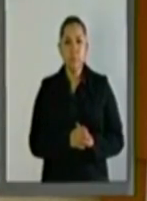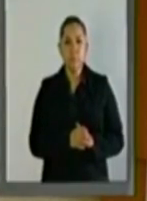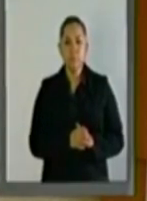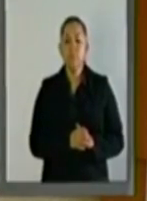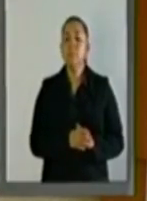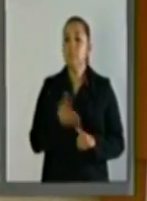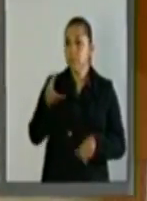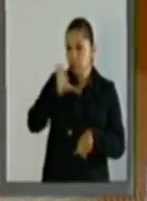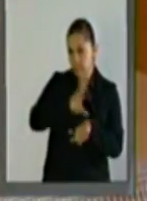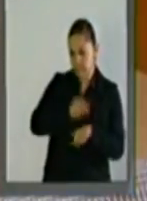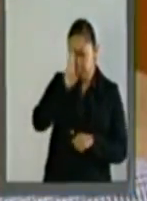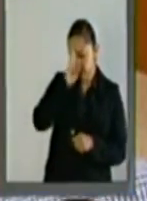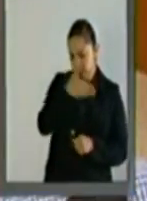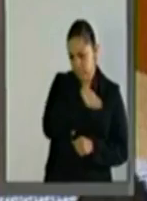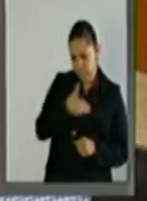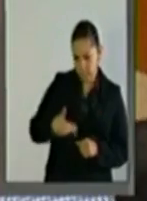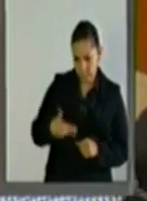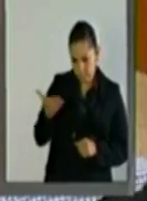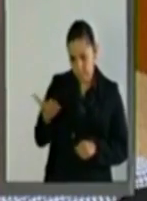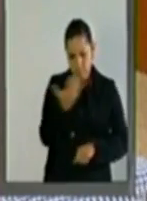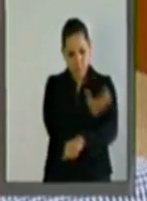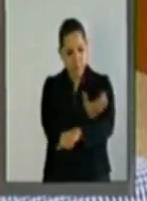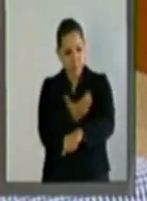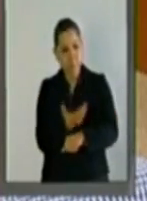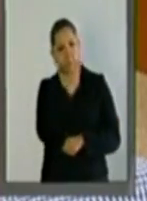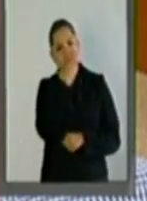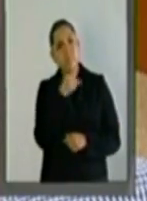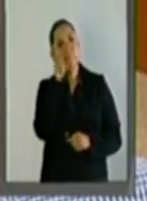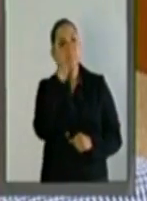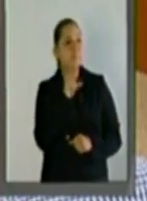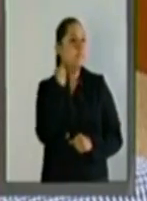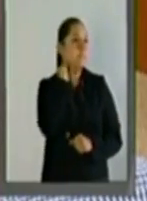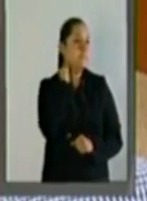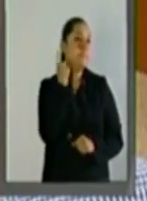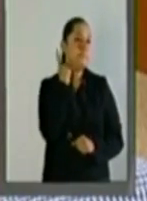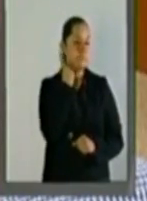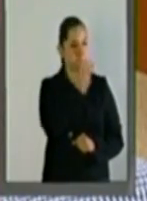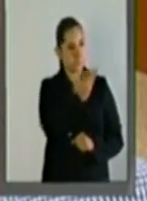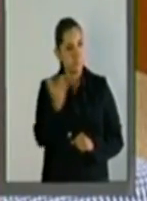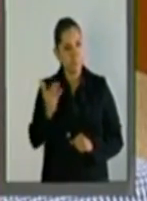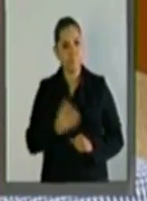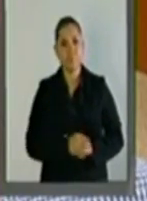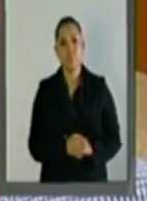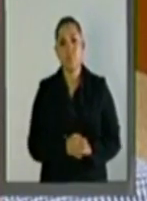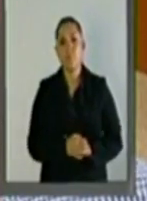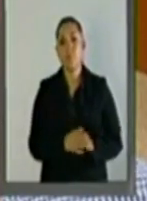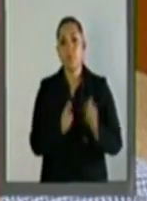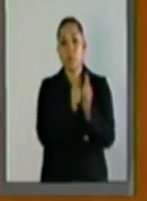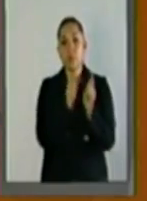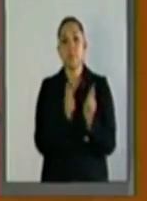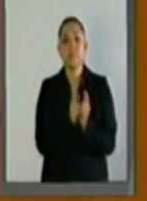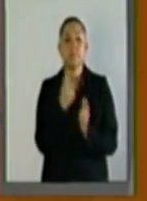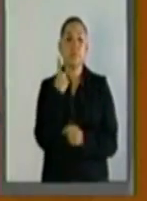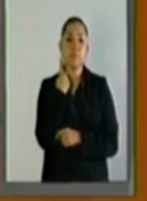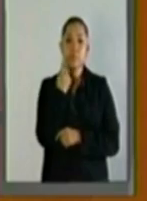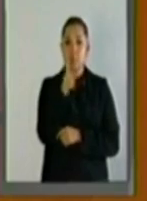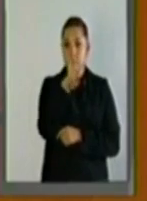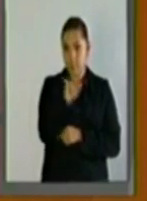Con su venia, señor presidente, compañeras y compañeros legisladores. En el grupo parlamentario del PRI